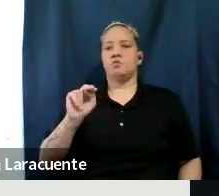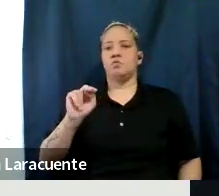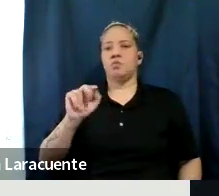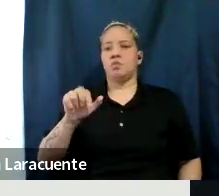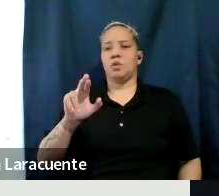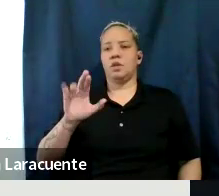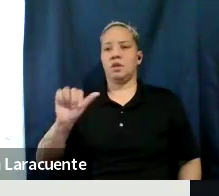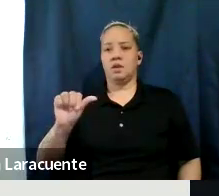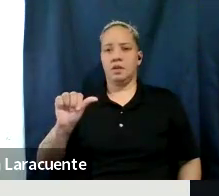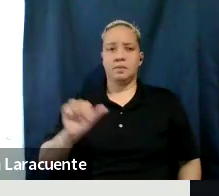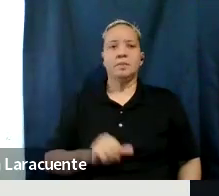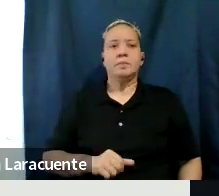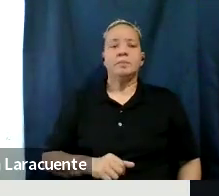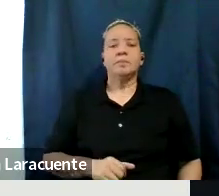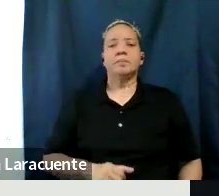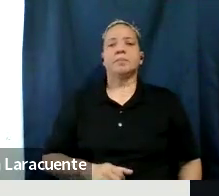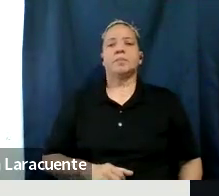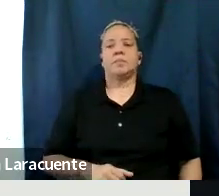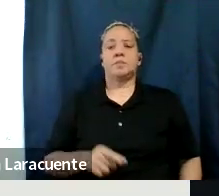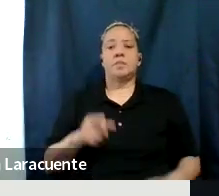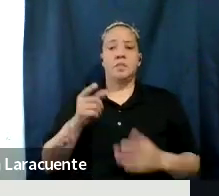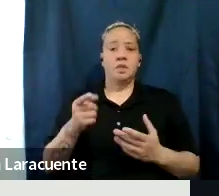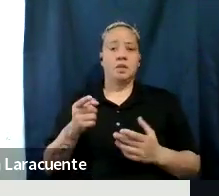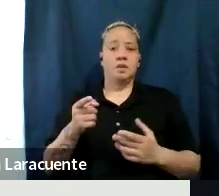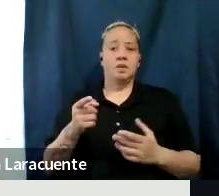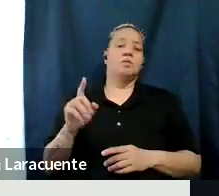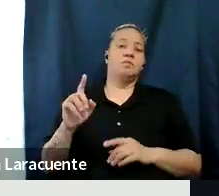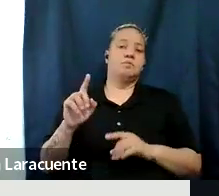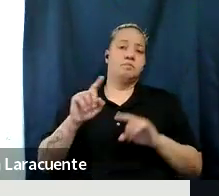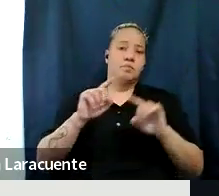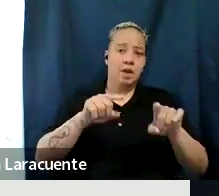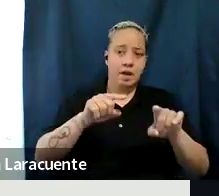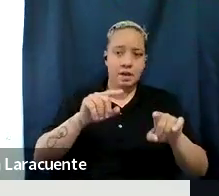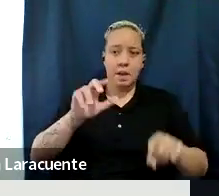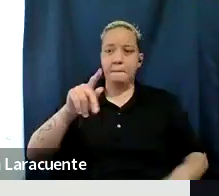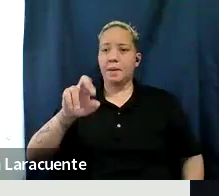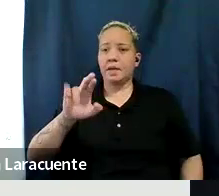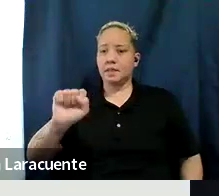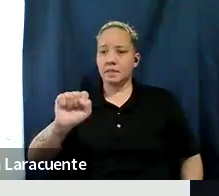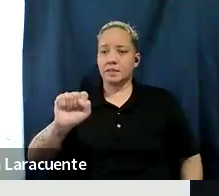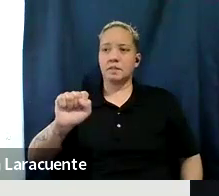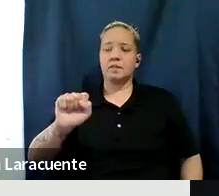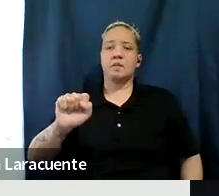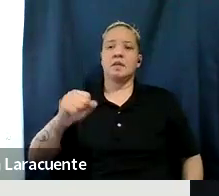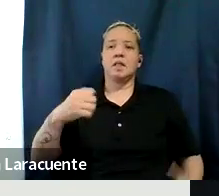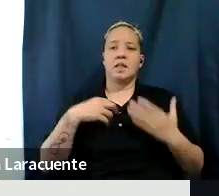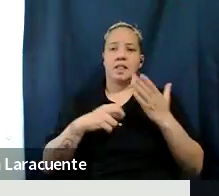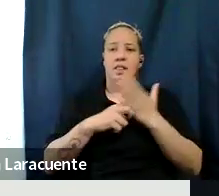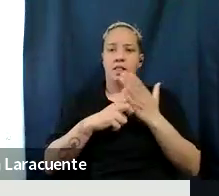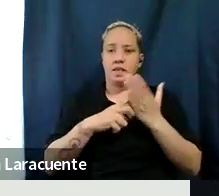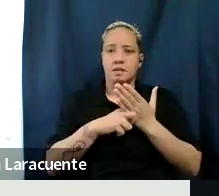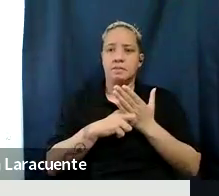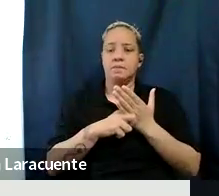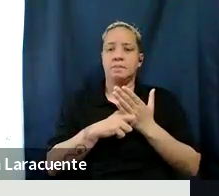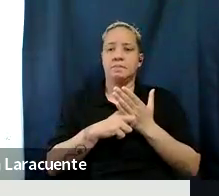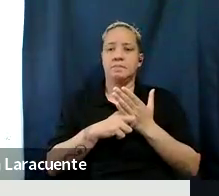Ampurdá, y desde allí se dirigen a París. En París obtienen pasajes eh,